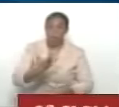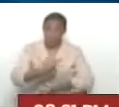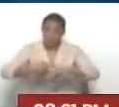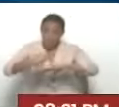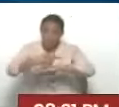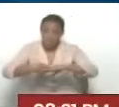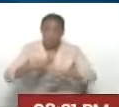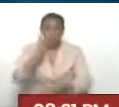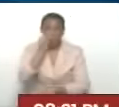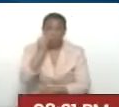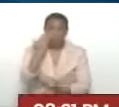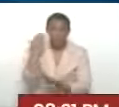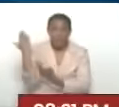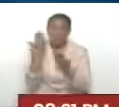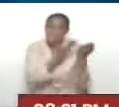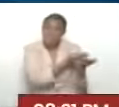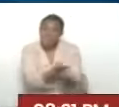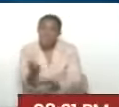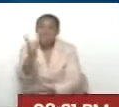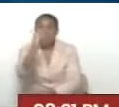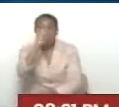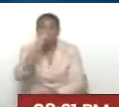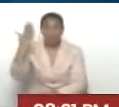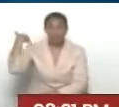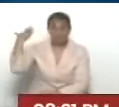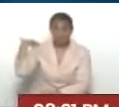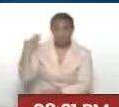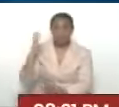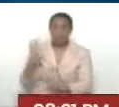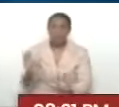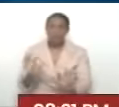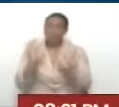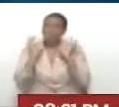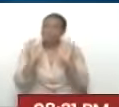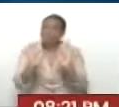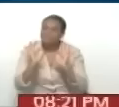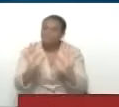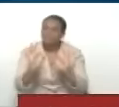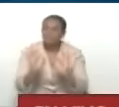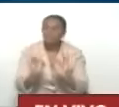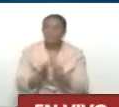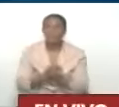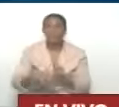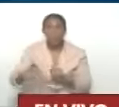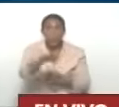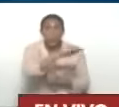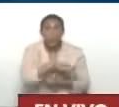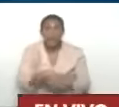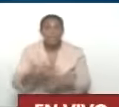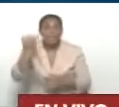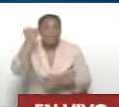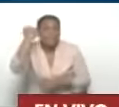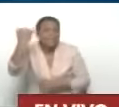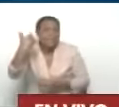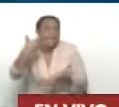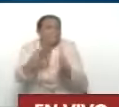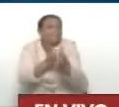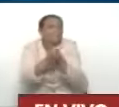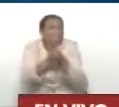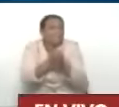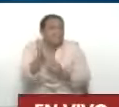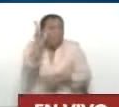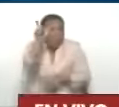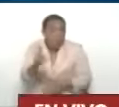de Carabobo me invitó hace un año y precisamente desde Valencia lanzamos una idea que le surgió a